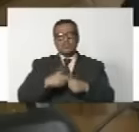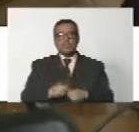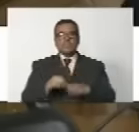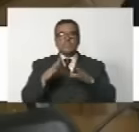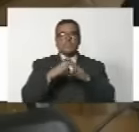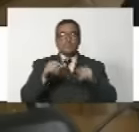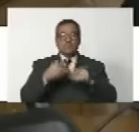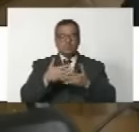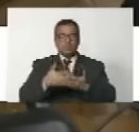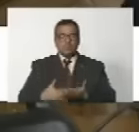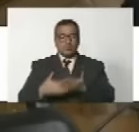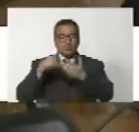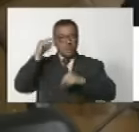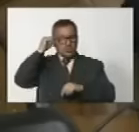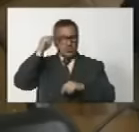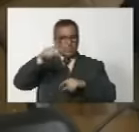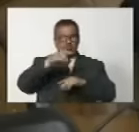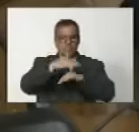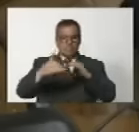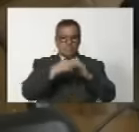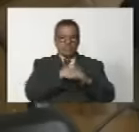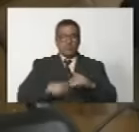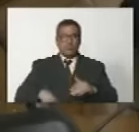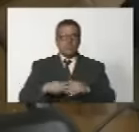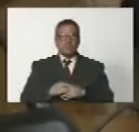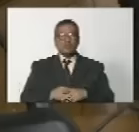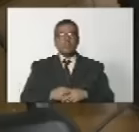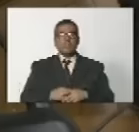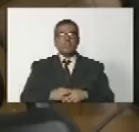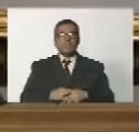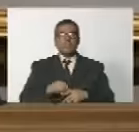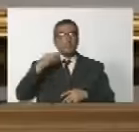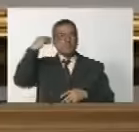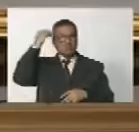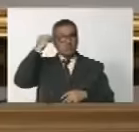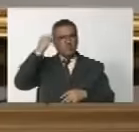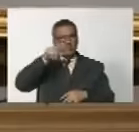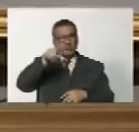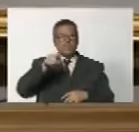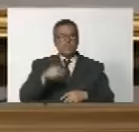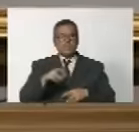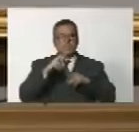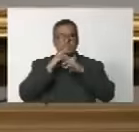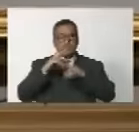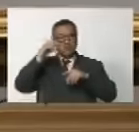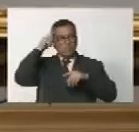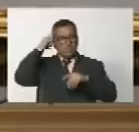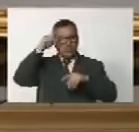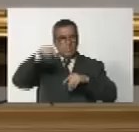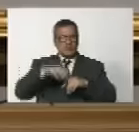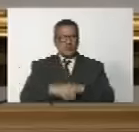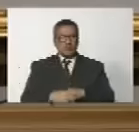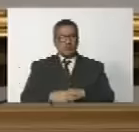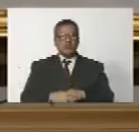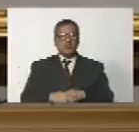Es todo la propuesta del orden del día, ciudadano vicepresidente. En consecuencia, la propuesta de orden del día,